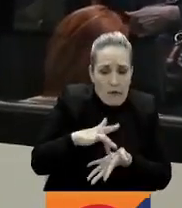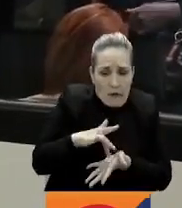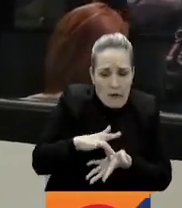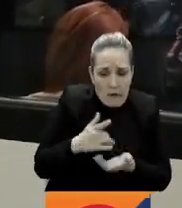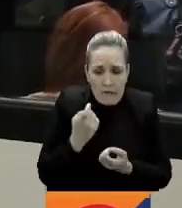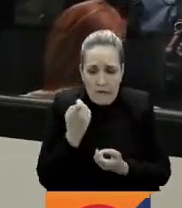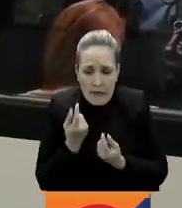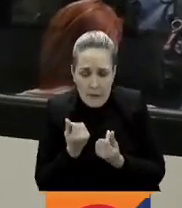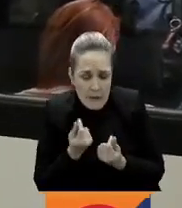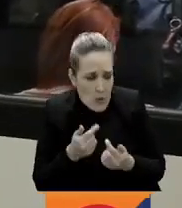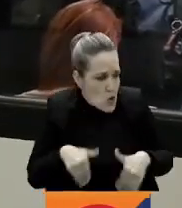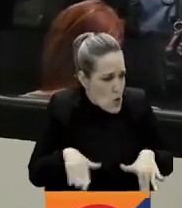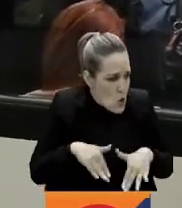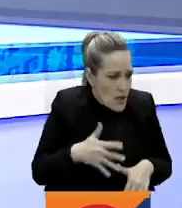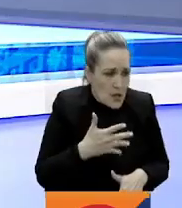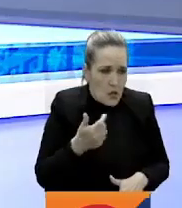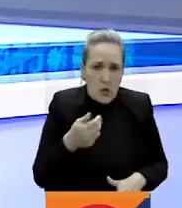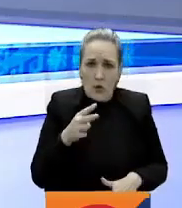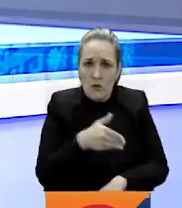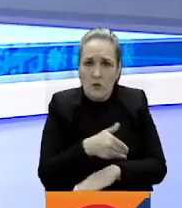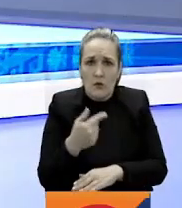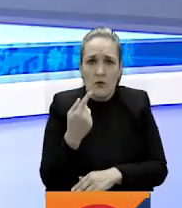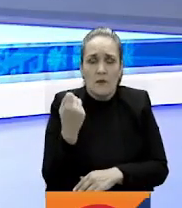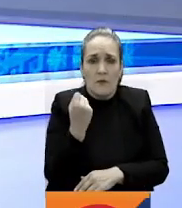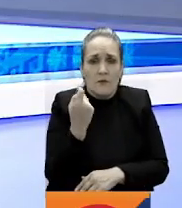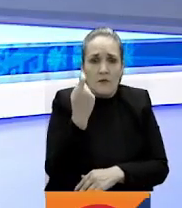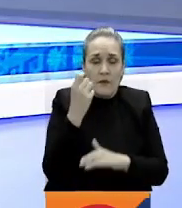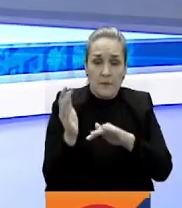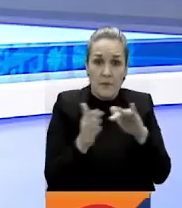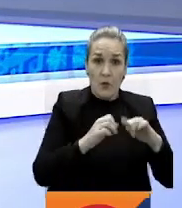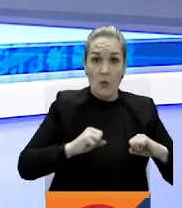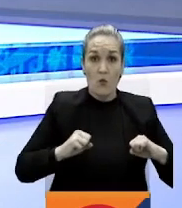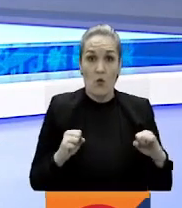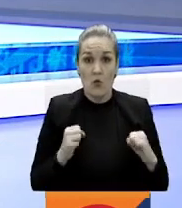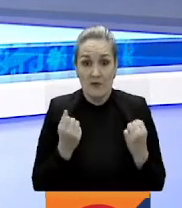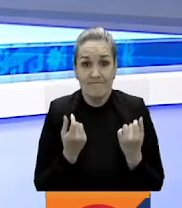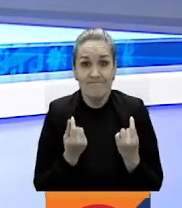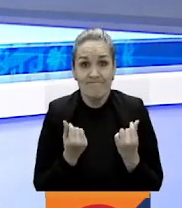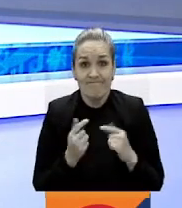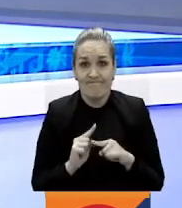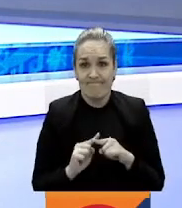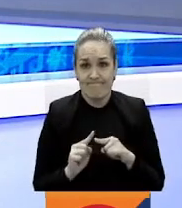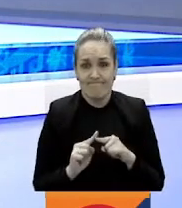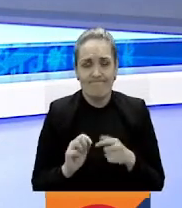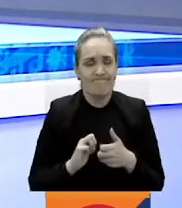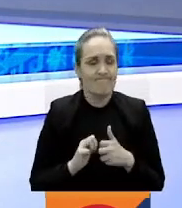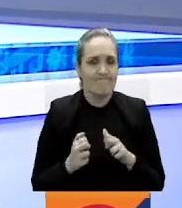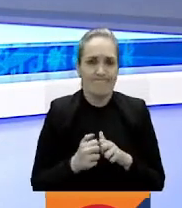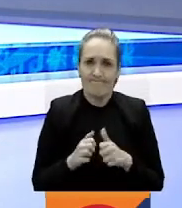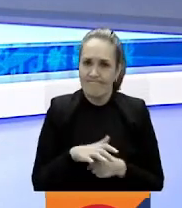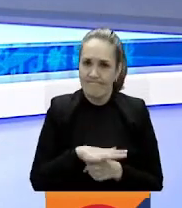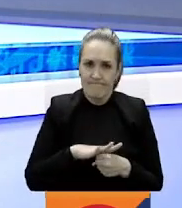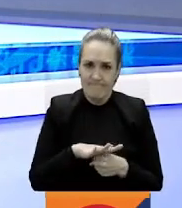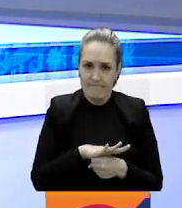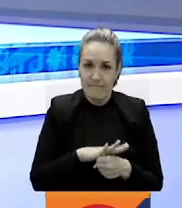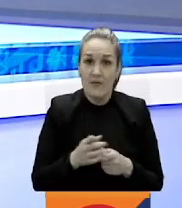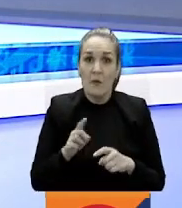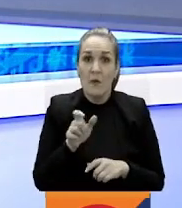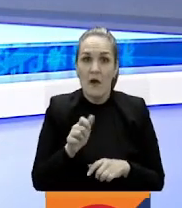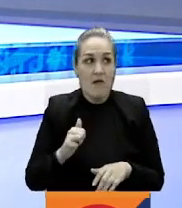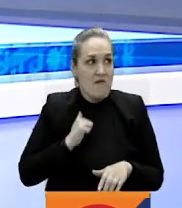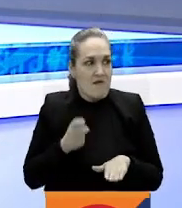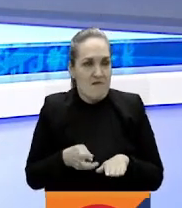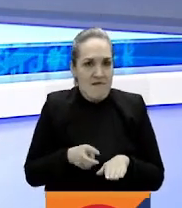económico ocasionado por la pandemia. Y en Bogotá, no solo las finanzas de Transmilenio lo tienen en dificultades. Los colados, que pueden